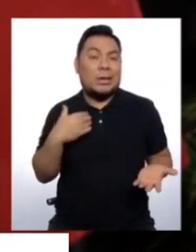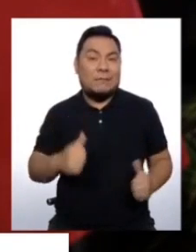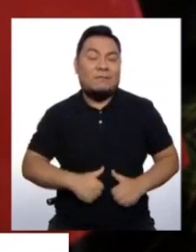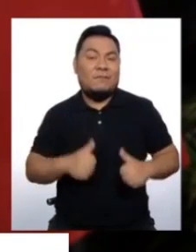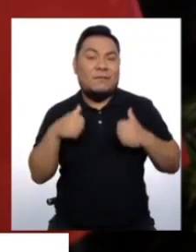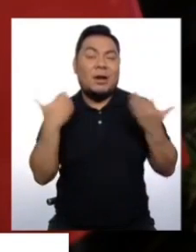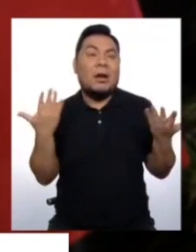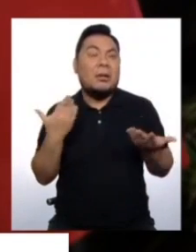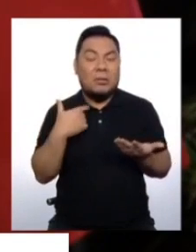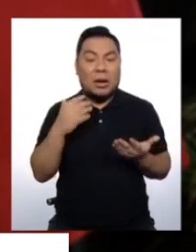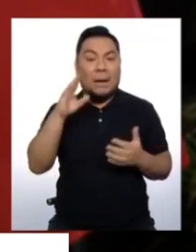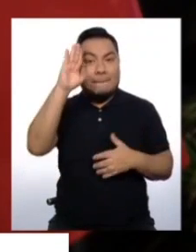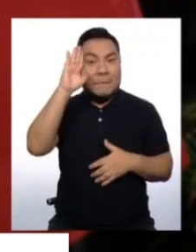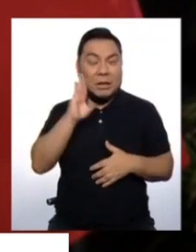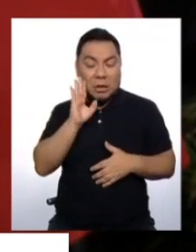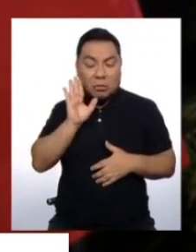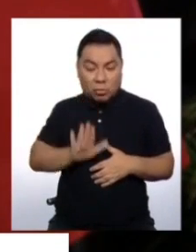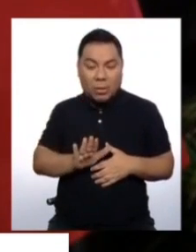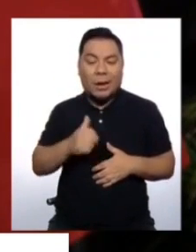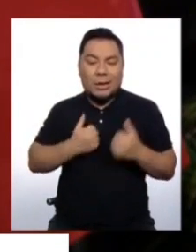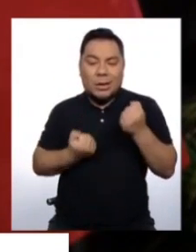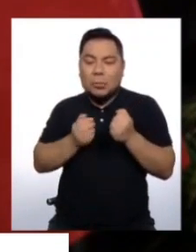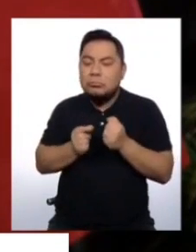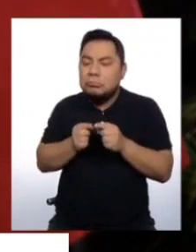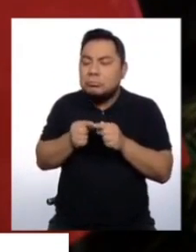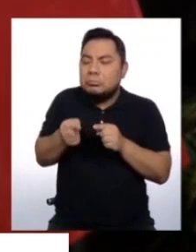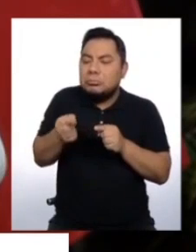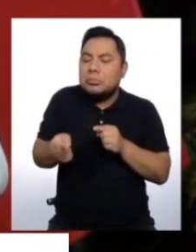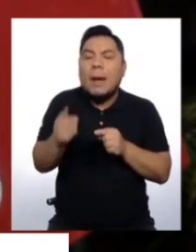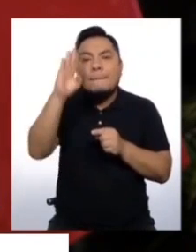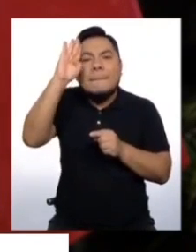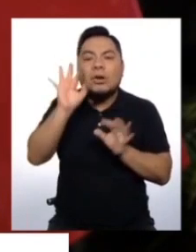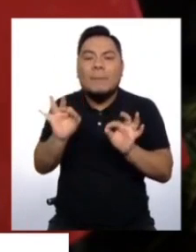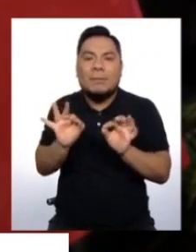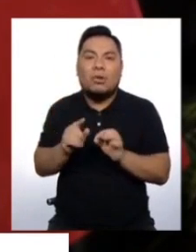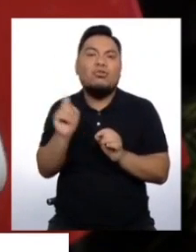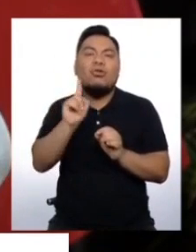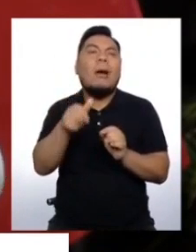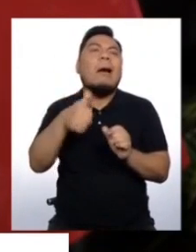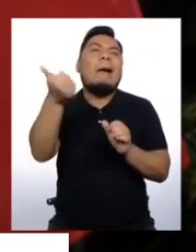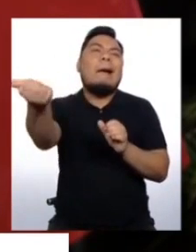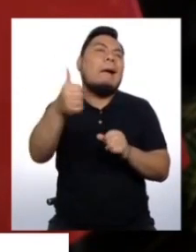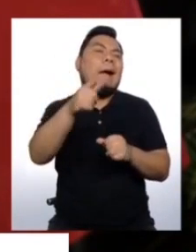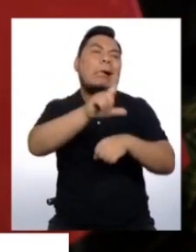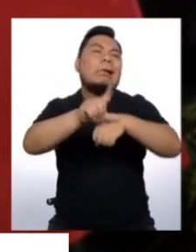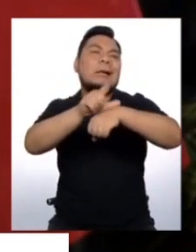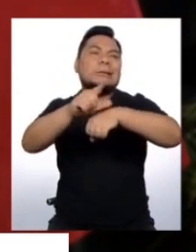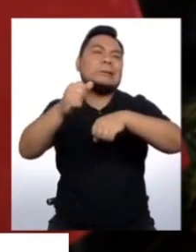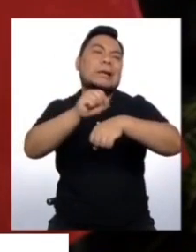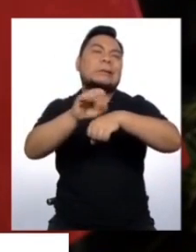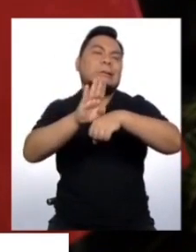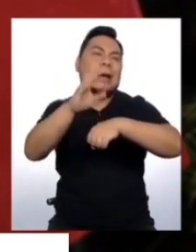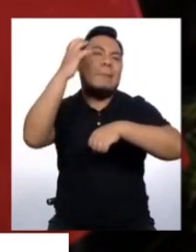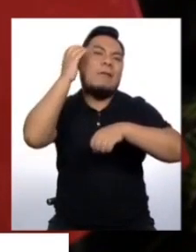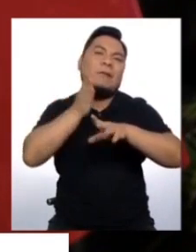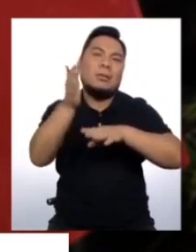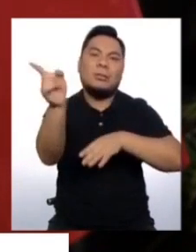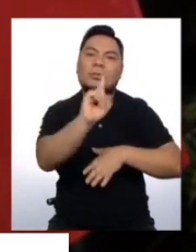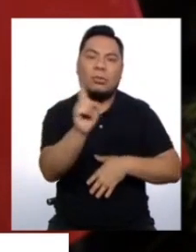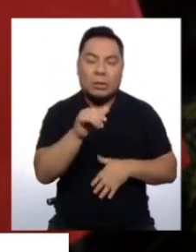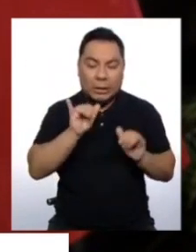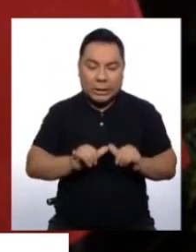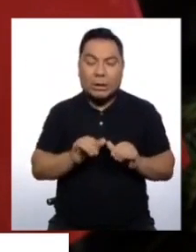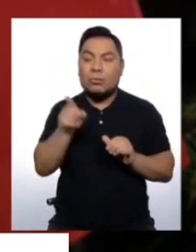circunstancias, dando facilidad para que puedas salir con tu vehículo al mercado, a la farmacia o al